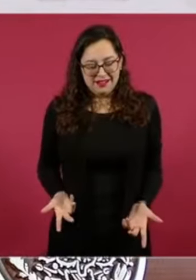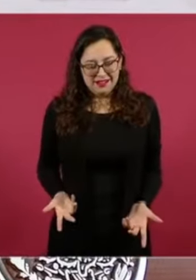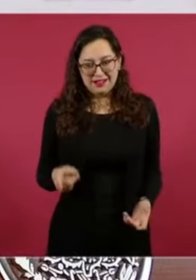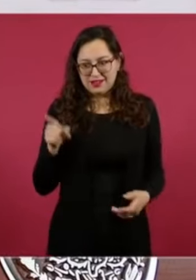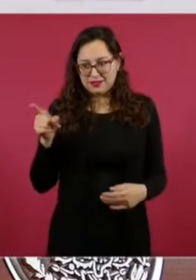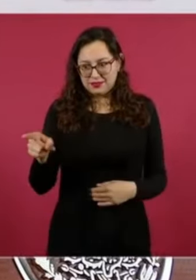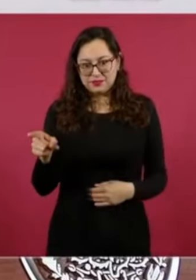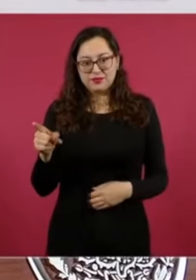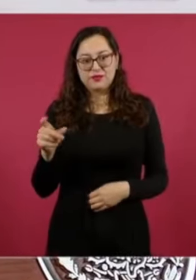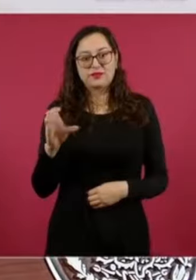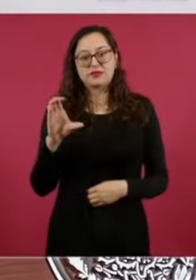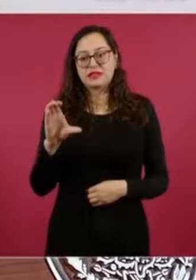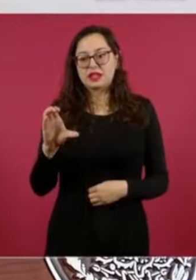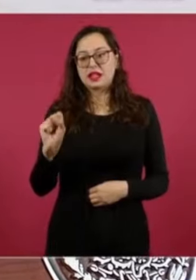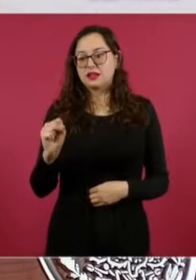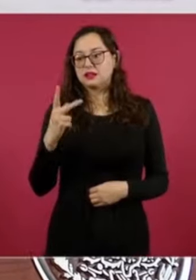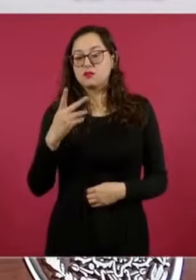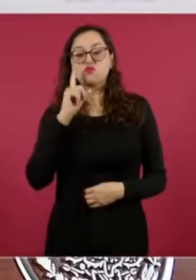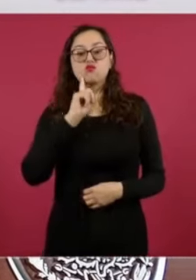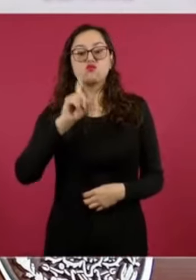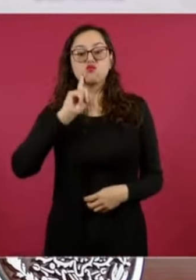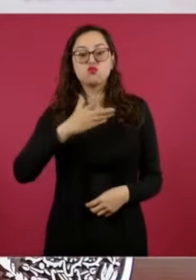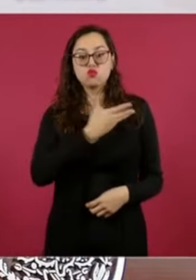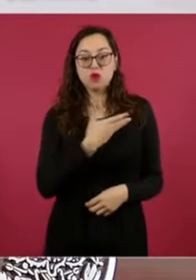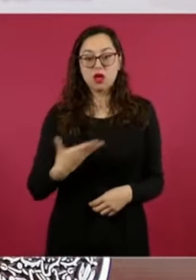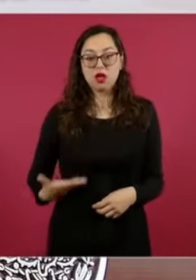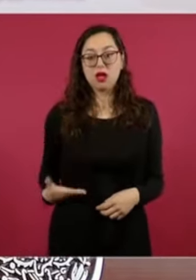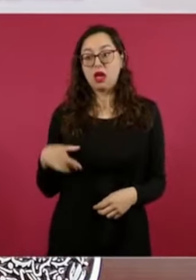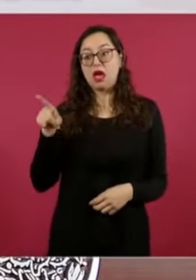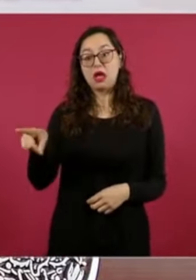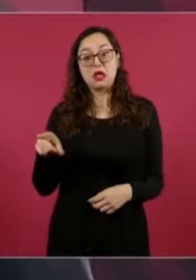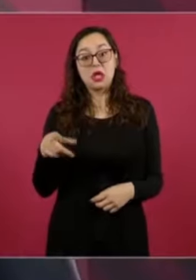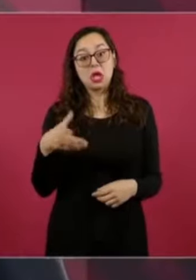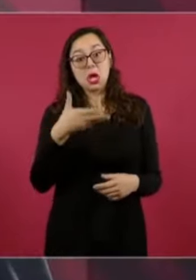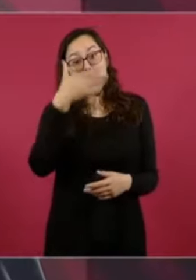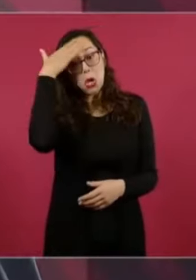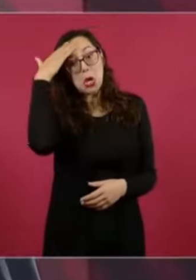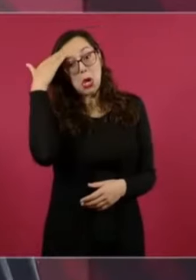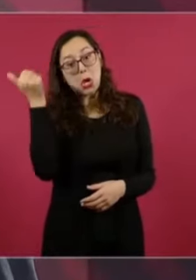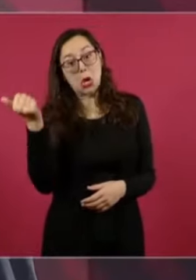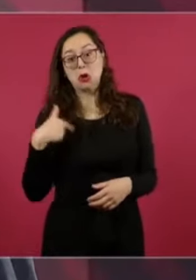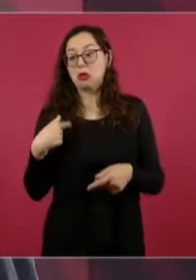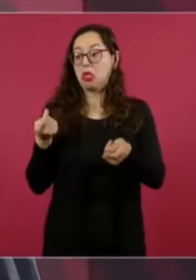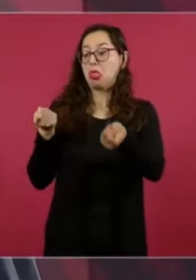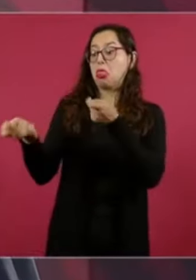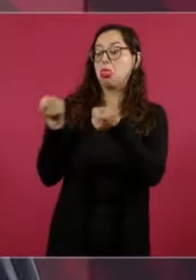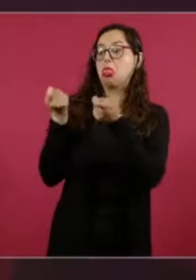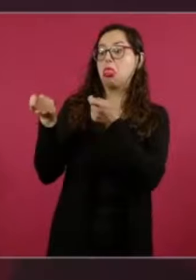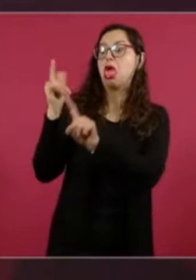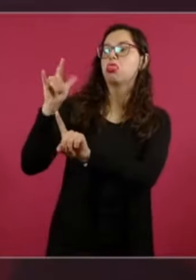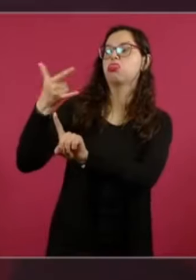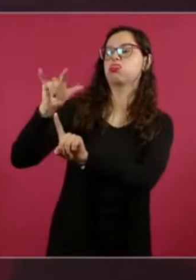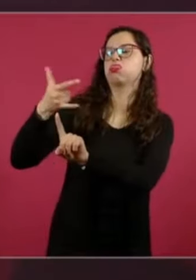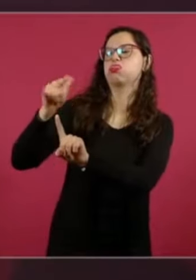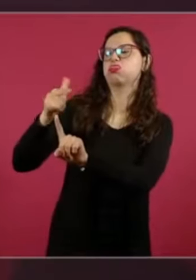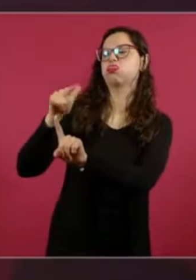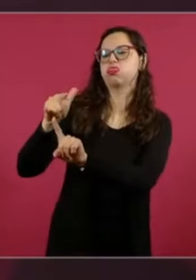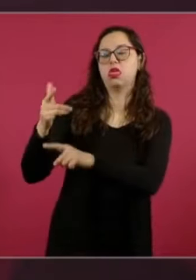La presidenta de México fuese manipulable, es una falta de respeto